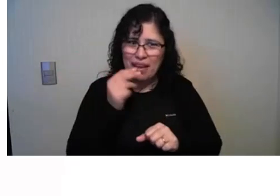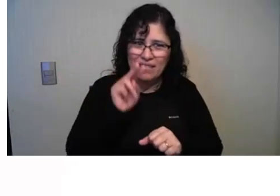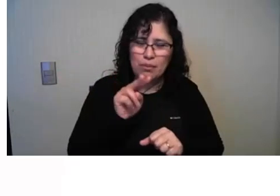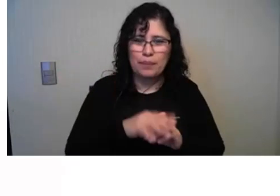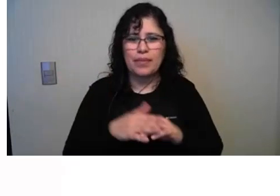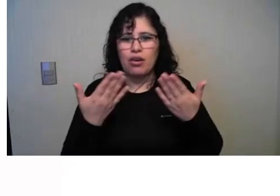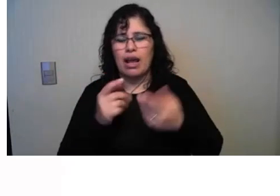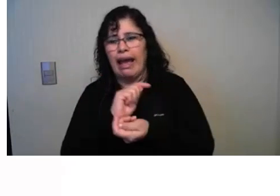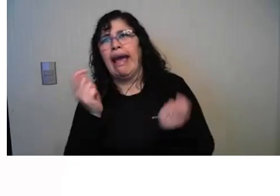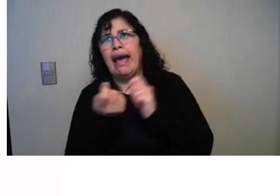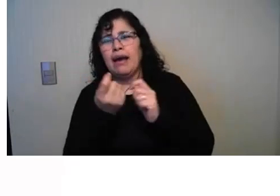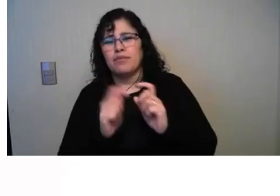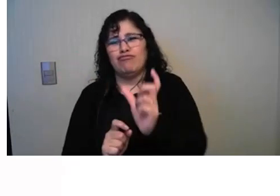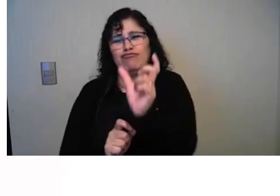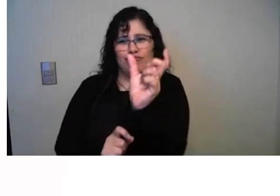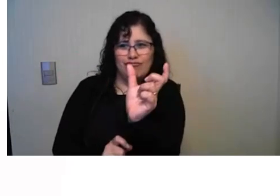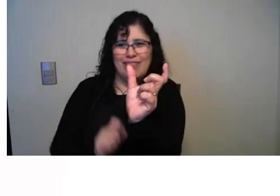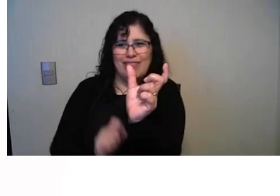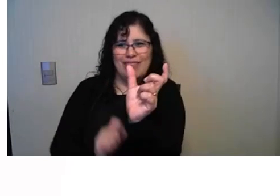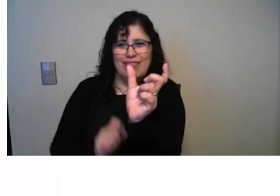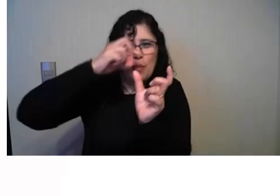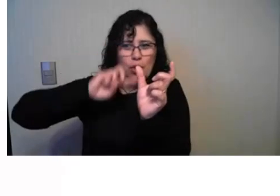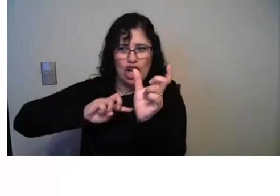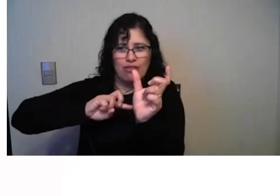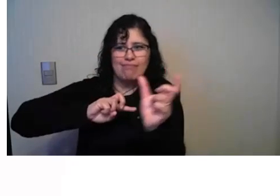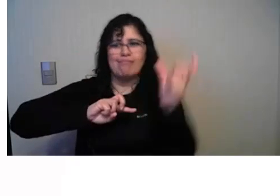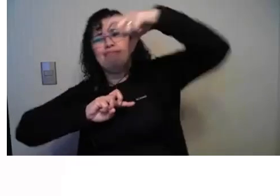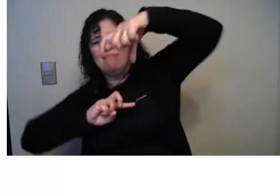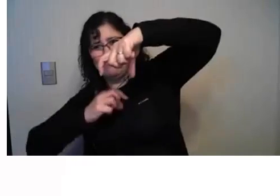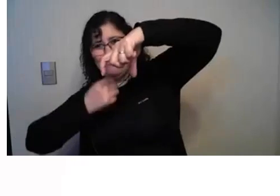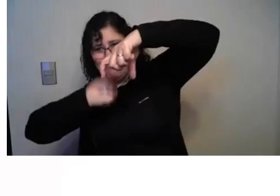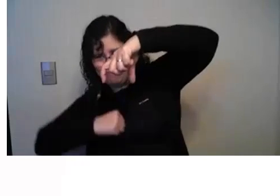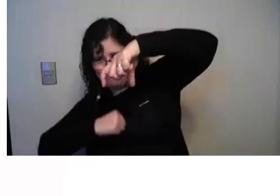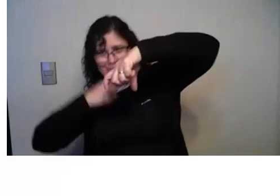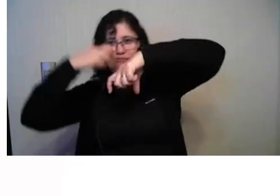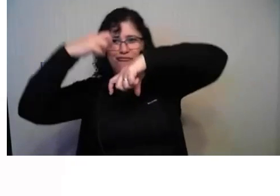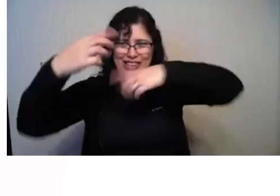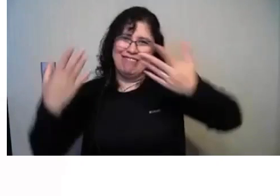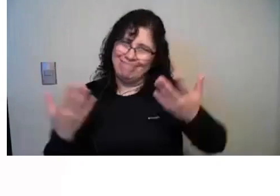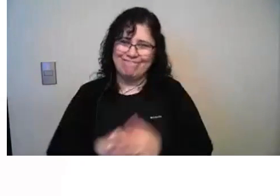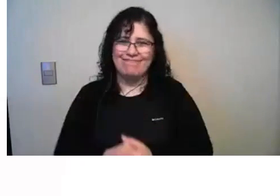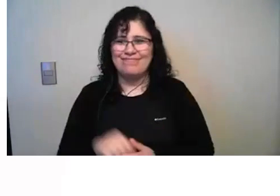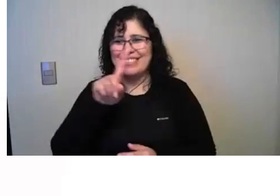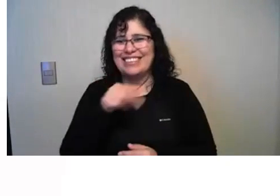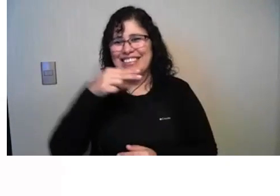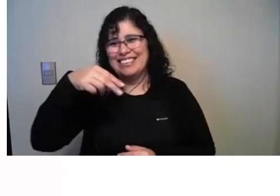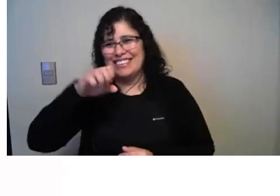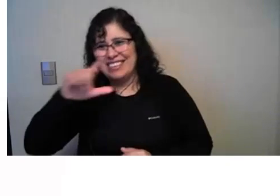de invertir. Esto es anterior y esto es posterior. Esto es una imagen de Snell. Y aquí tenemos completo el sistema